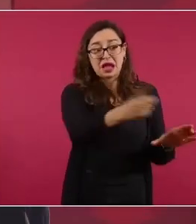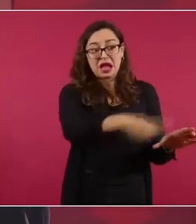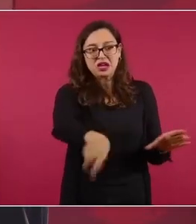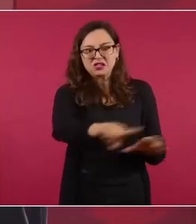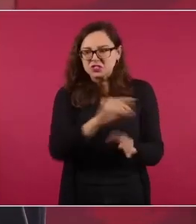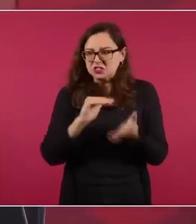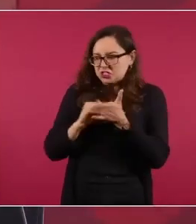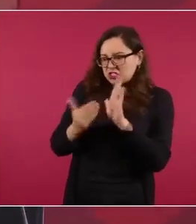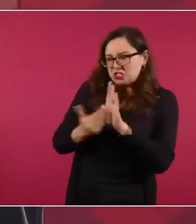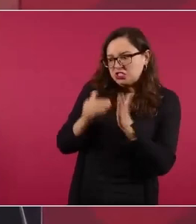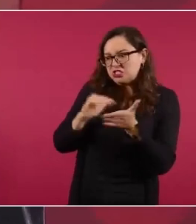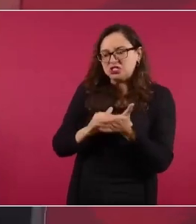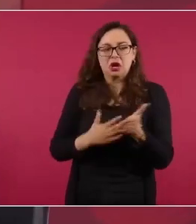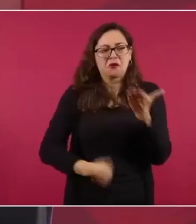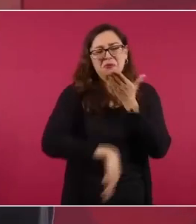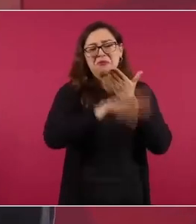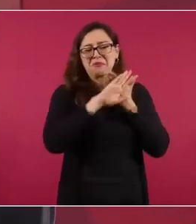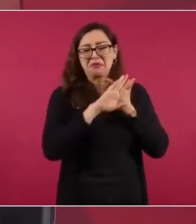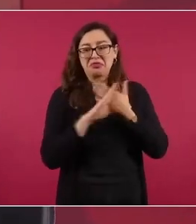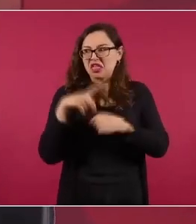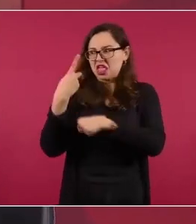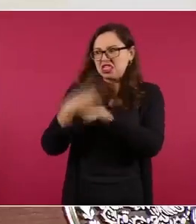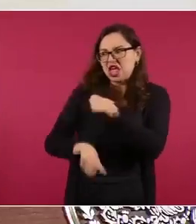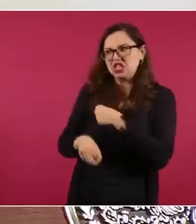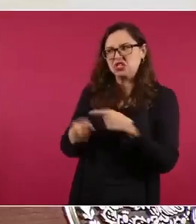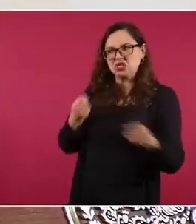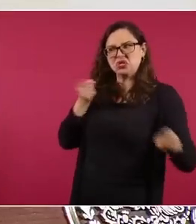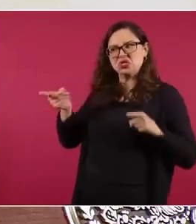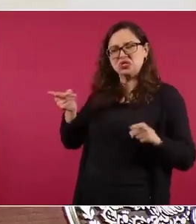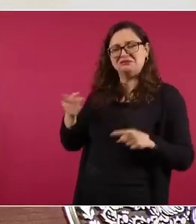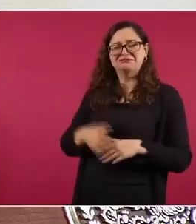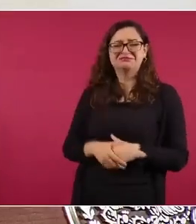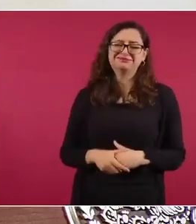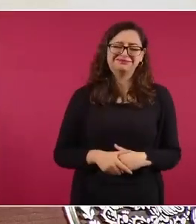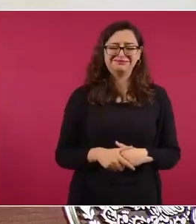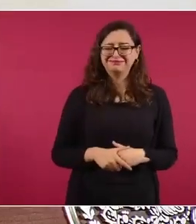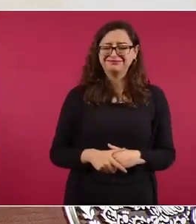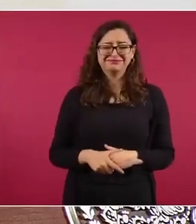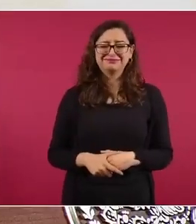dañar. No, la gente